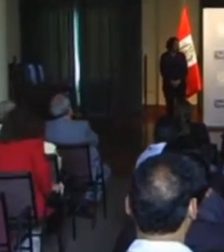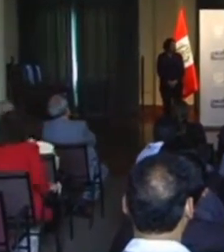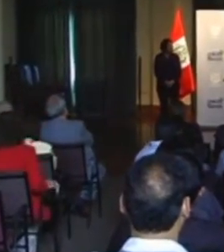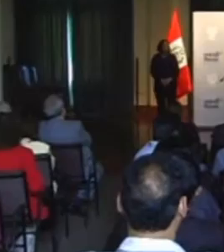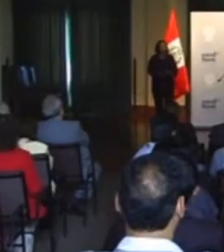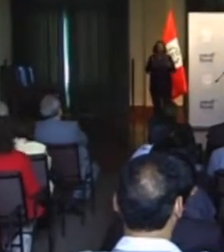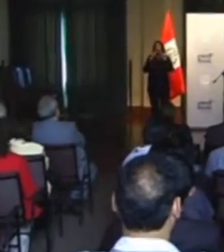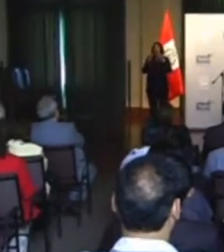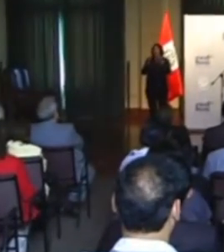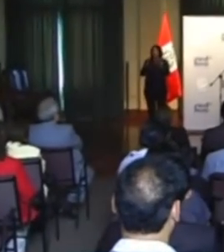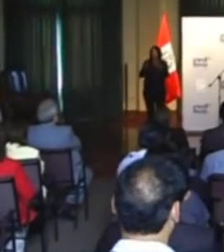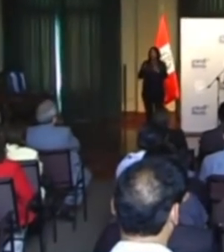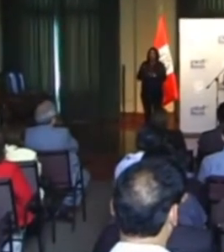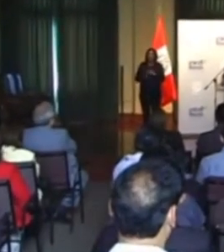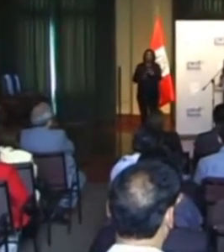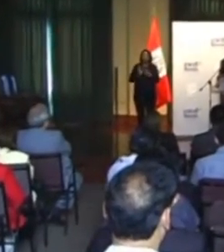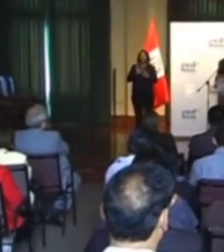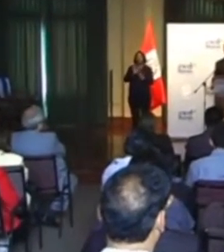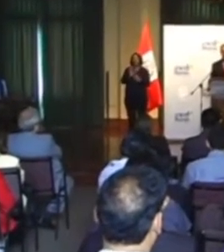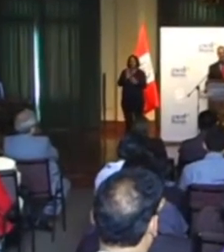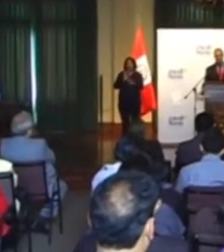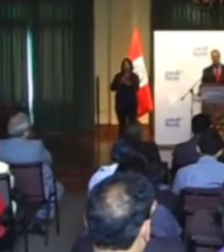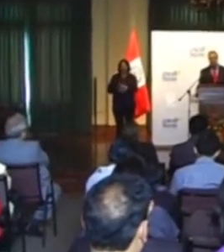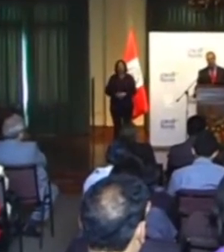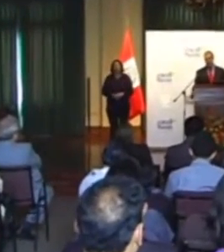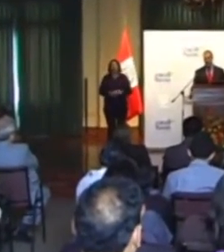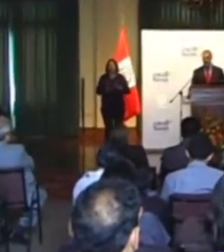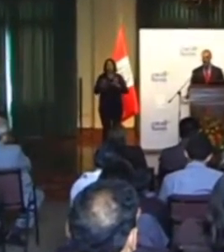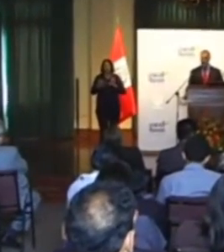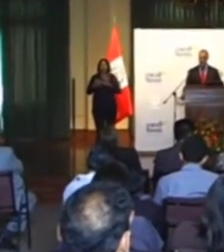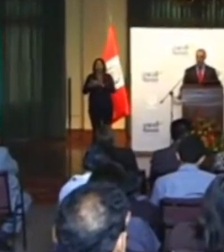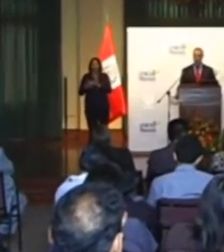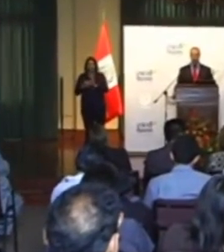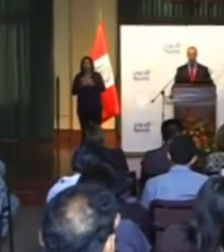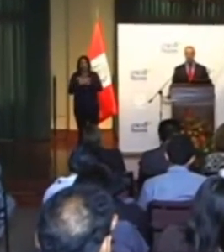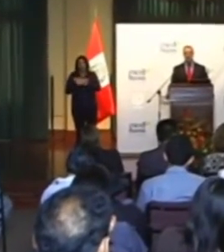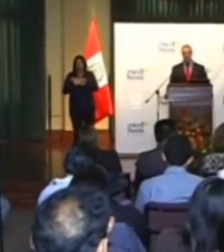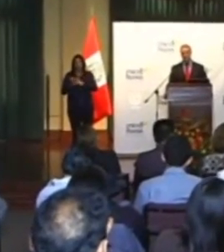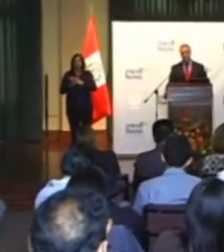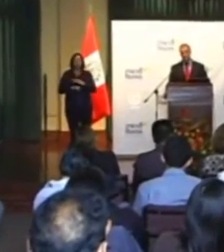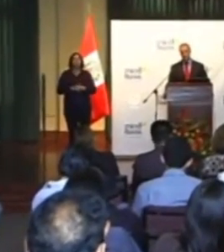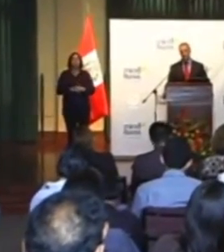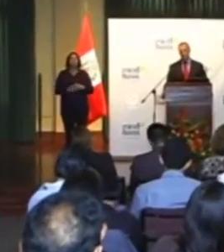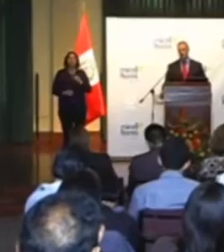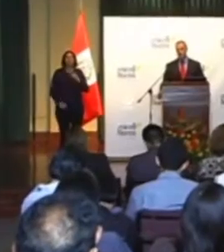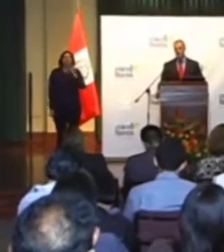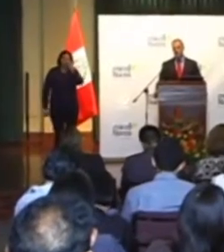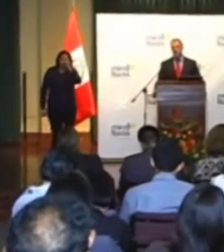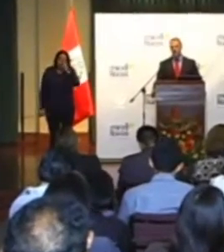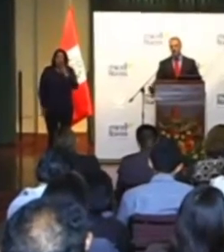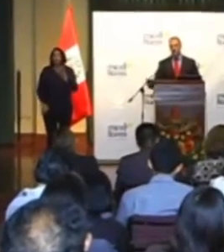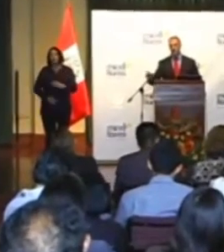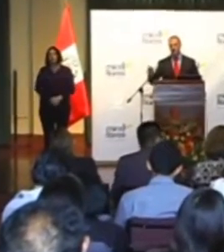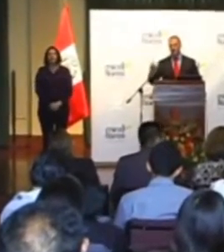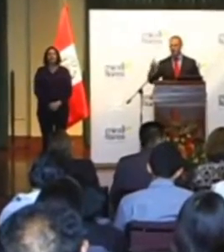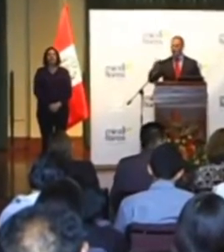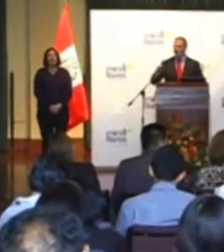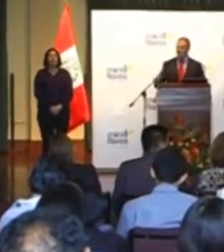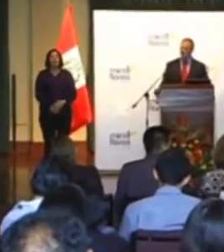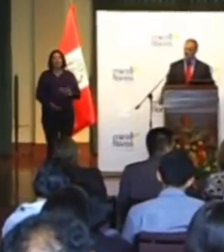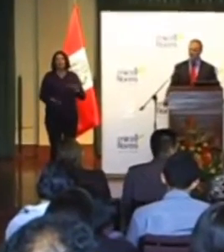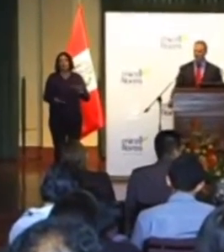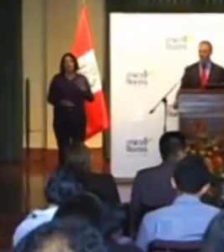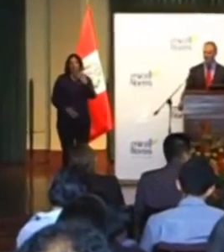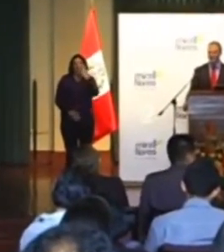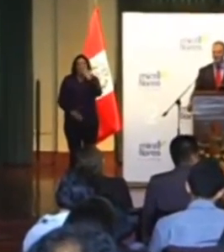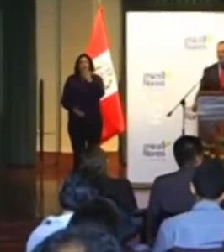Bien, muchas gracias por esas muestras de solidaridad, de cariño, de aprecio y de enamorarse